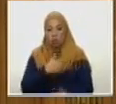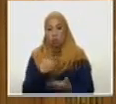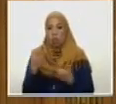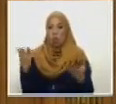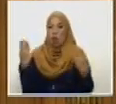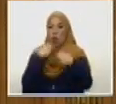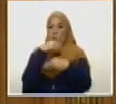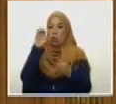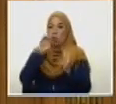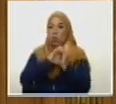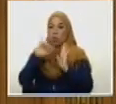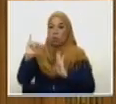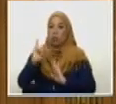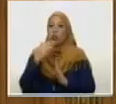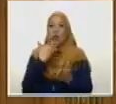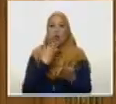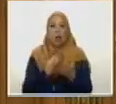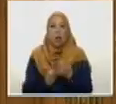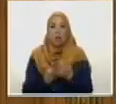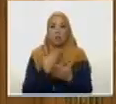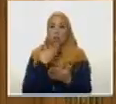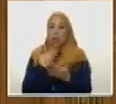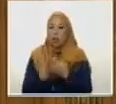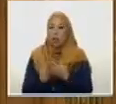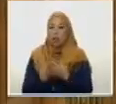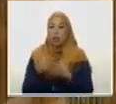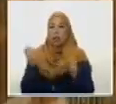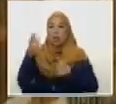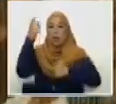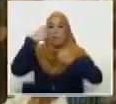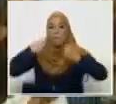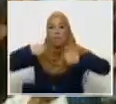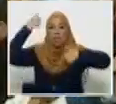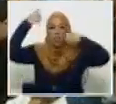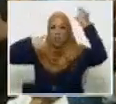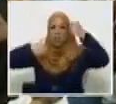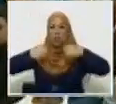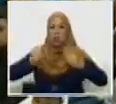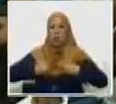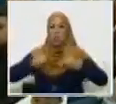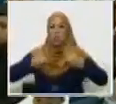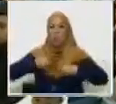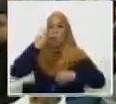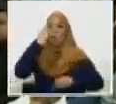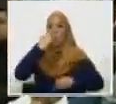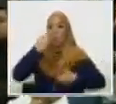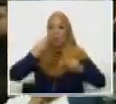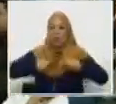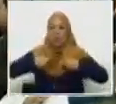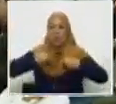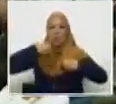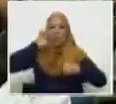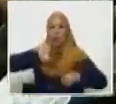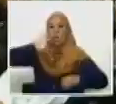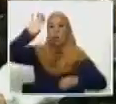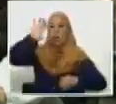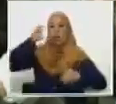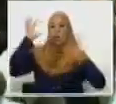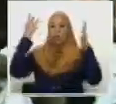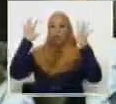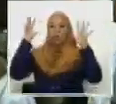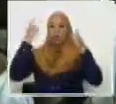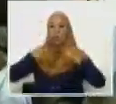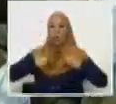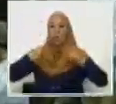acuerdo constituyente. Muchas gracias. ¡Que viva Chávez! ¡Que viva Maduro! ¡Que viva la patria! ¡Que viva